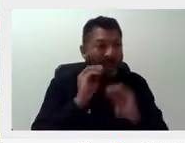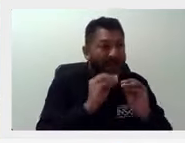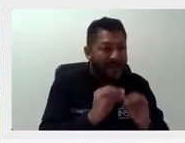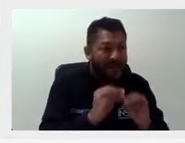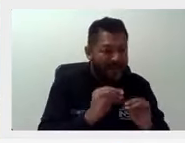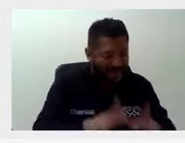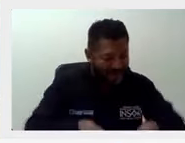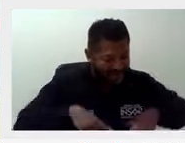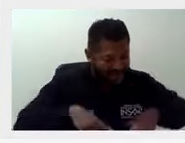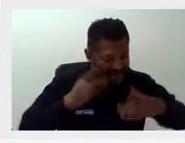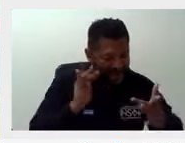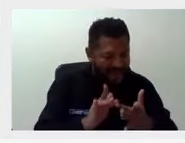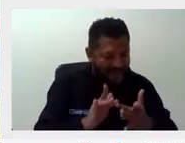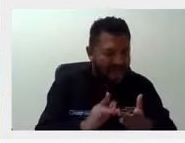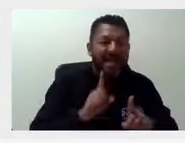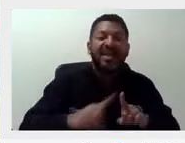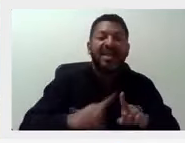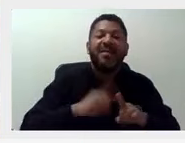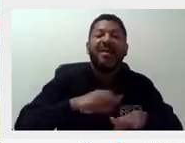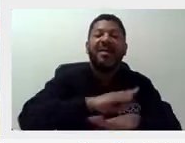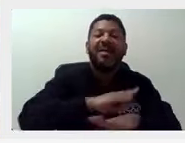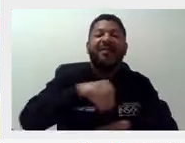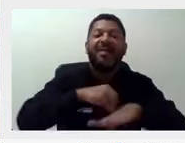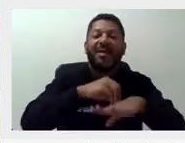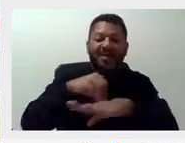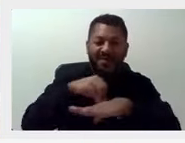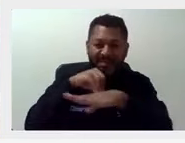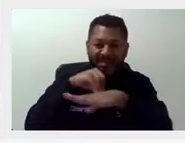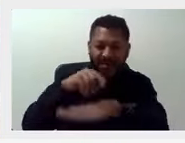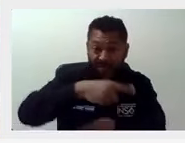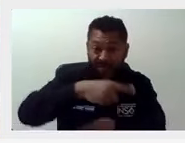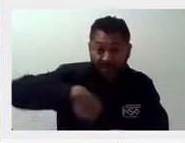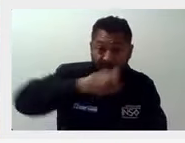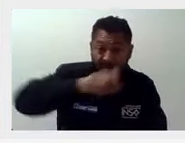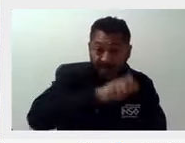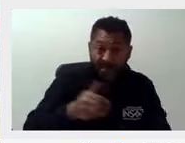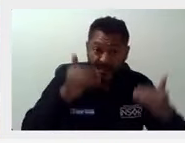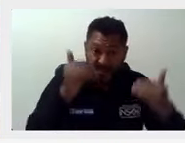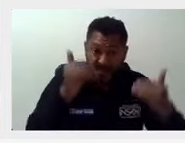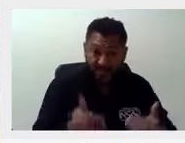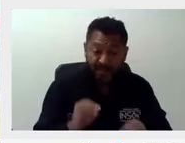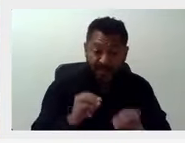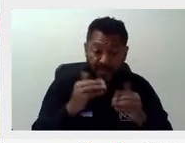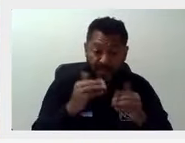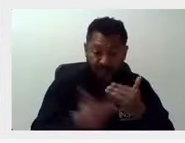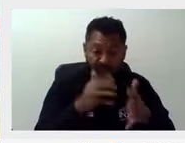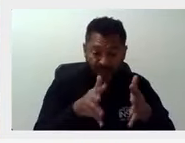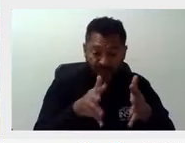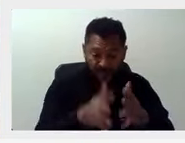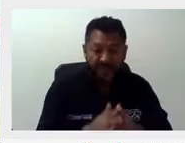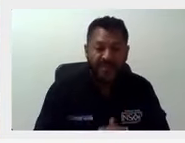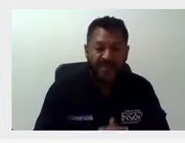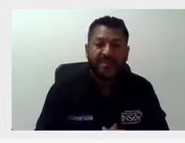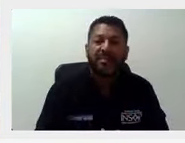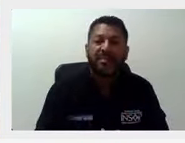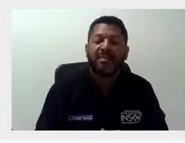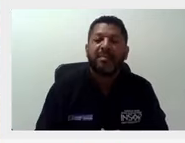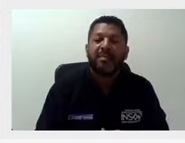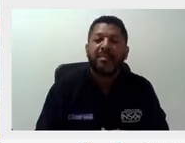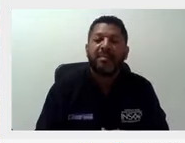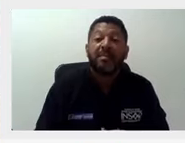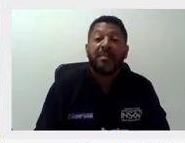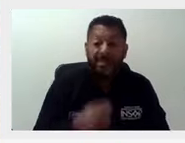viviendo las familias, que están viviendo las personas con discapacidad en su proceso educativo. Desde ahí vemos que la familia y la